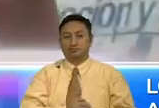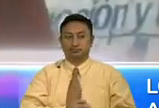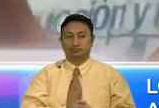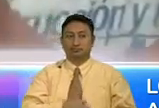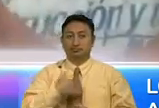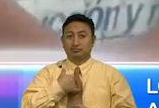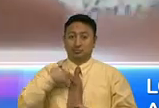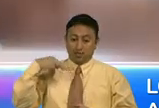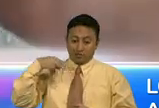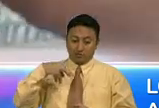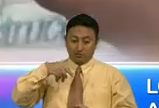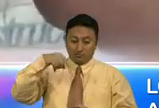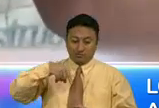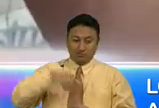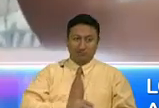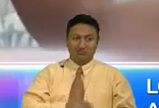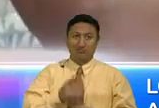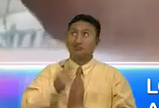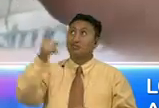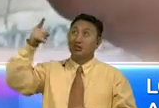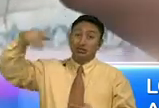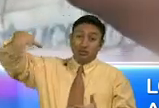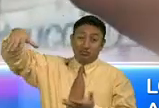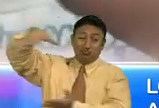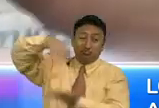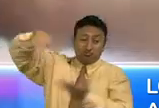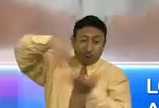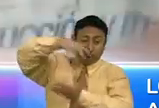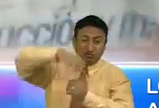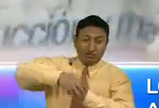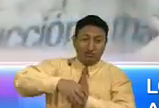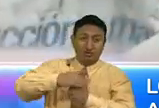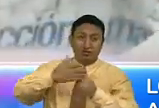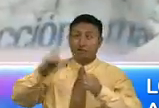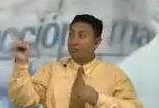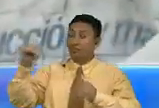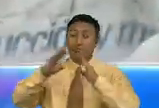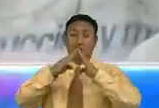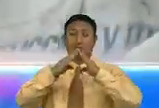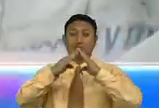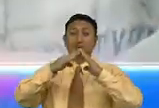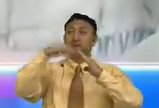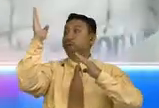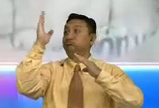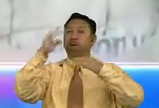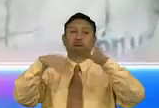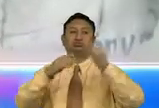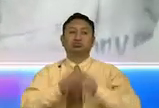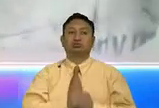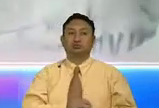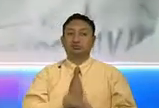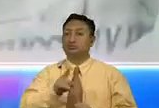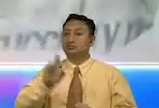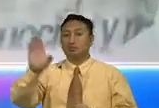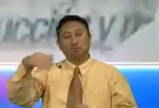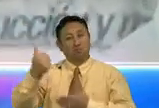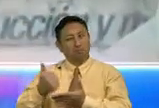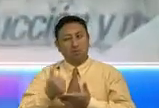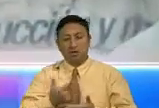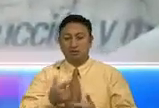fue un huracán que bajó así de arriba y le llevó el techo al vecino todito y me llama a mí el señor de aquí. Dice, venga a ver lo que